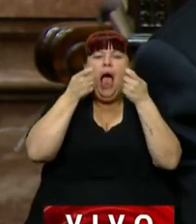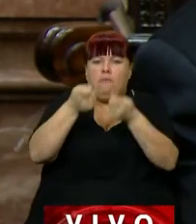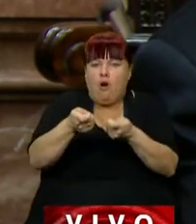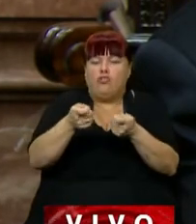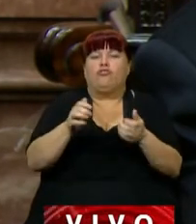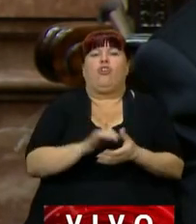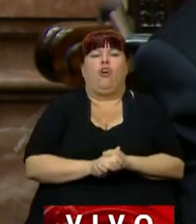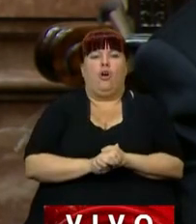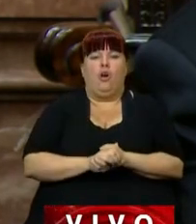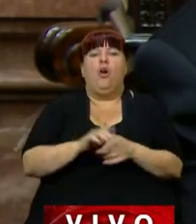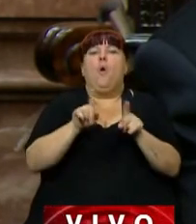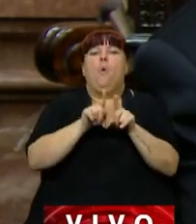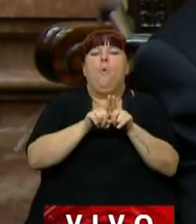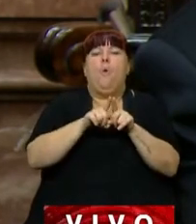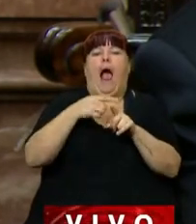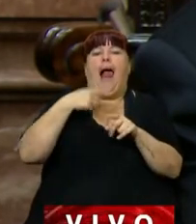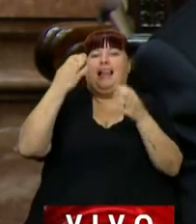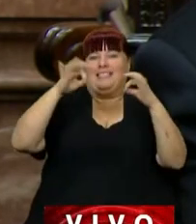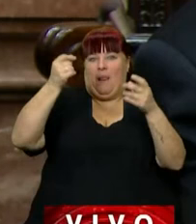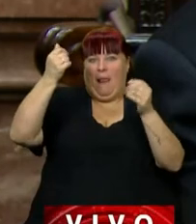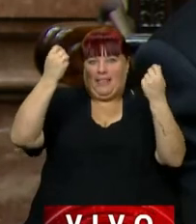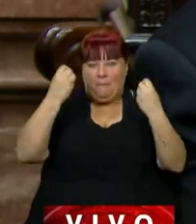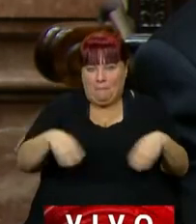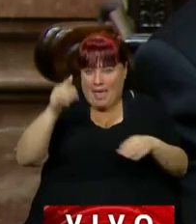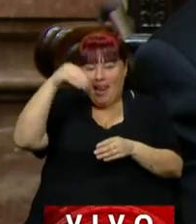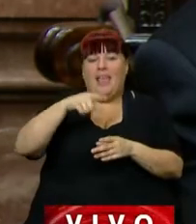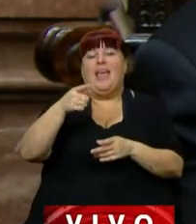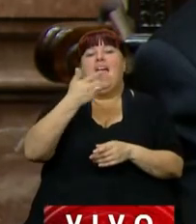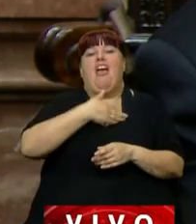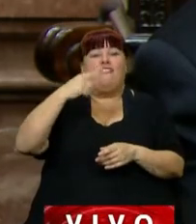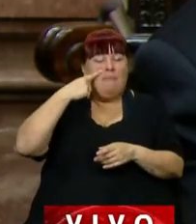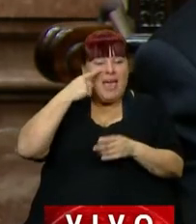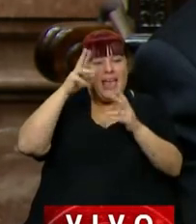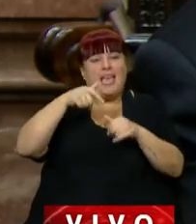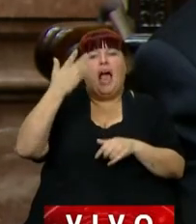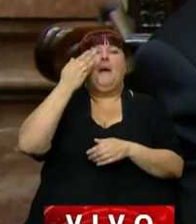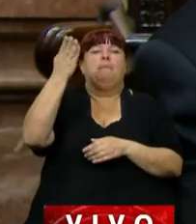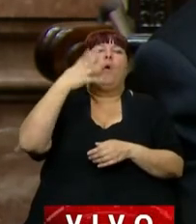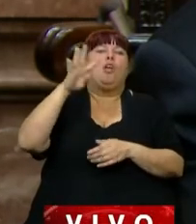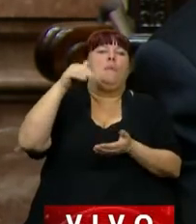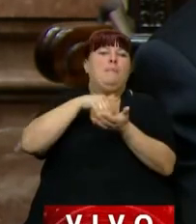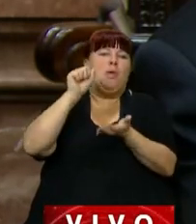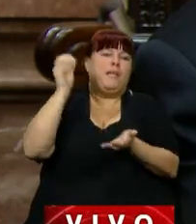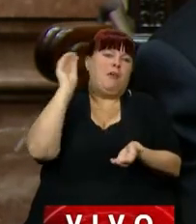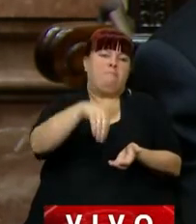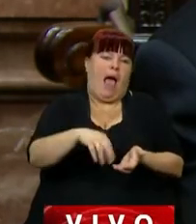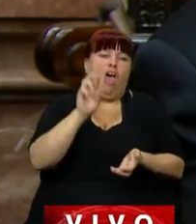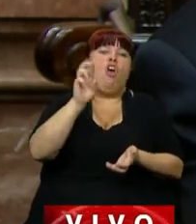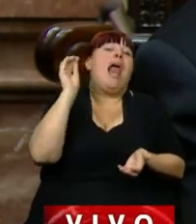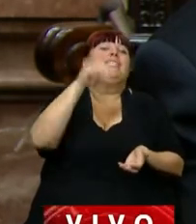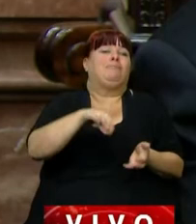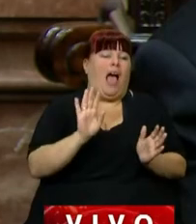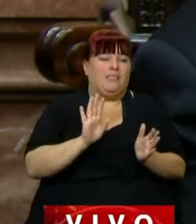acompañando, como evitamos el default, acompañando los programas del Fondo Monetario que fueron y pidieron 4.000 millones de pesos más, dólares de